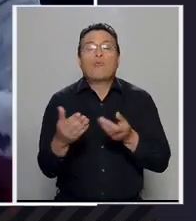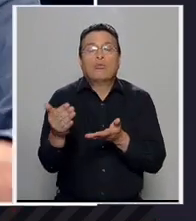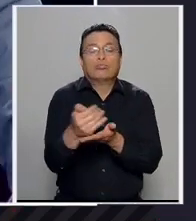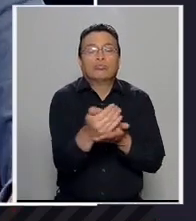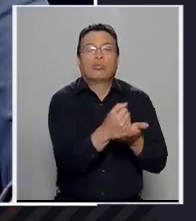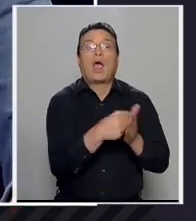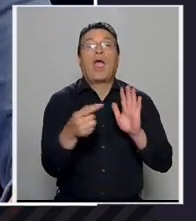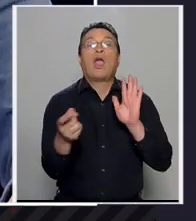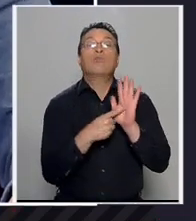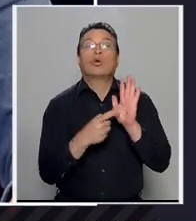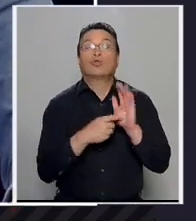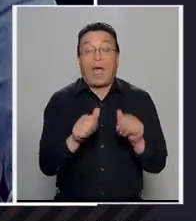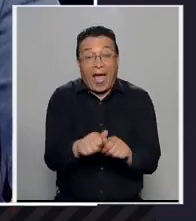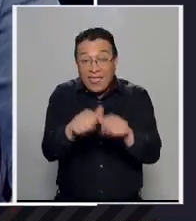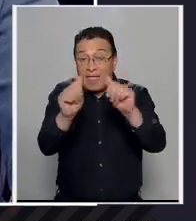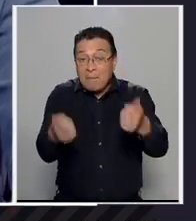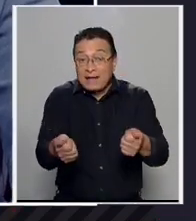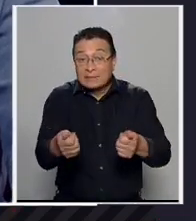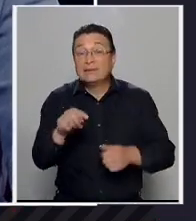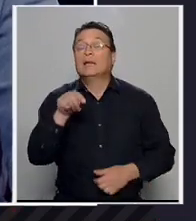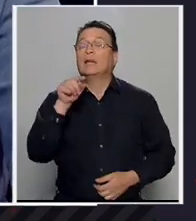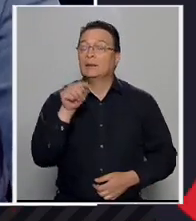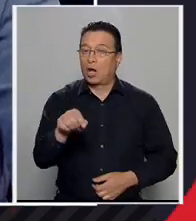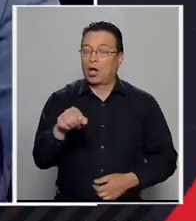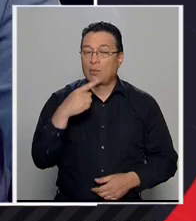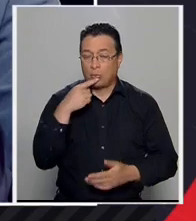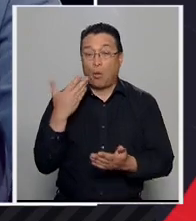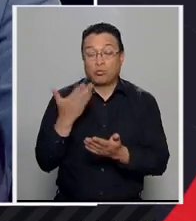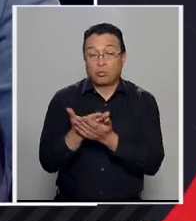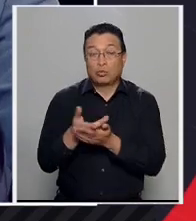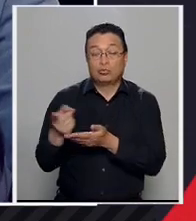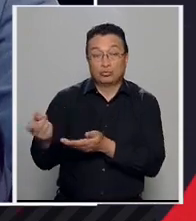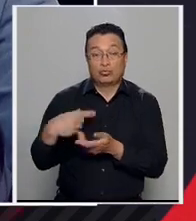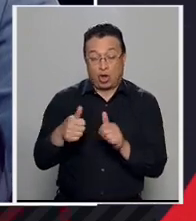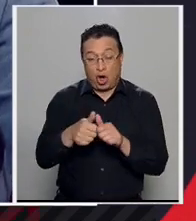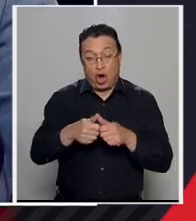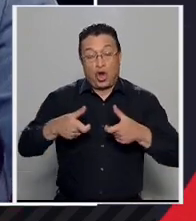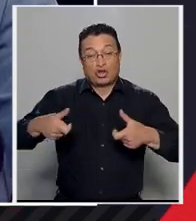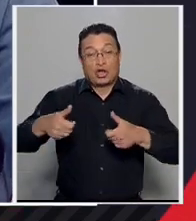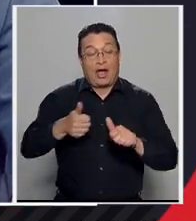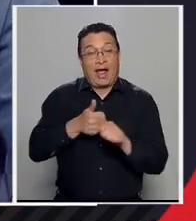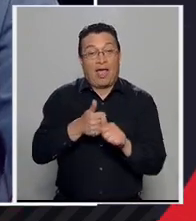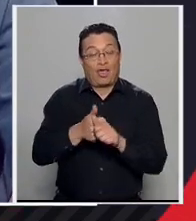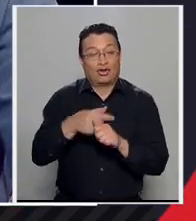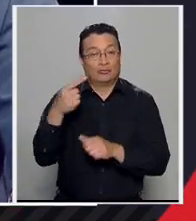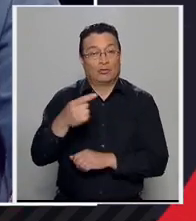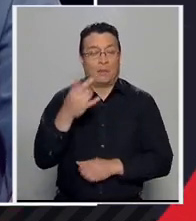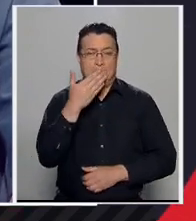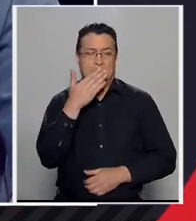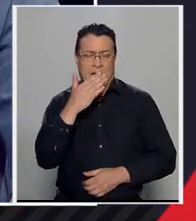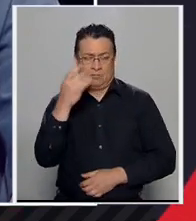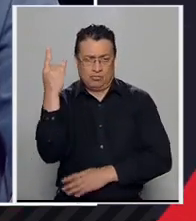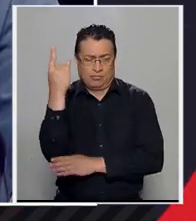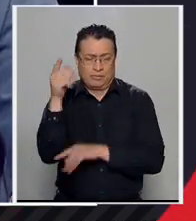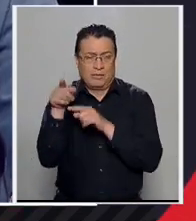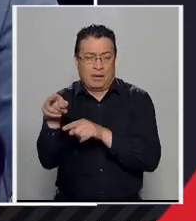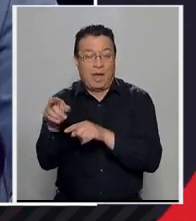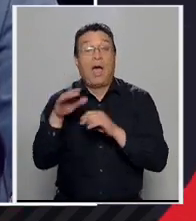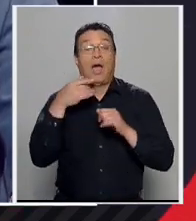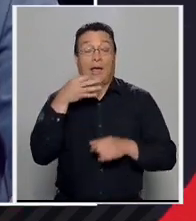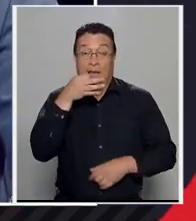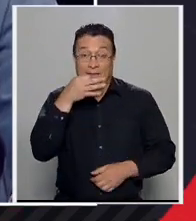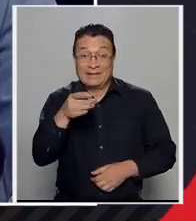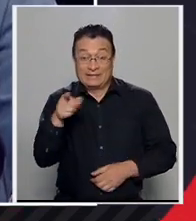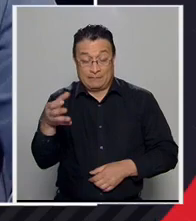agrego, hoy día recibimos una propuesta también de nuestro Consejo Asesor Académico en materia económica, que una de las cosas que